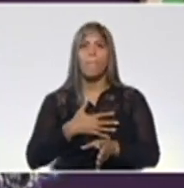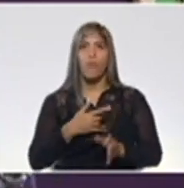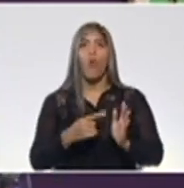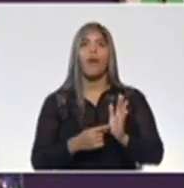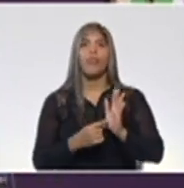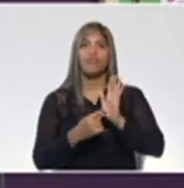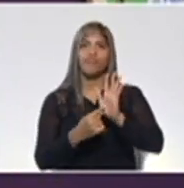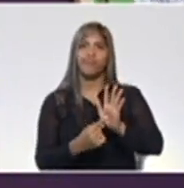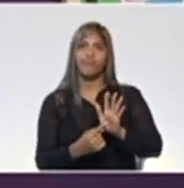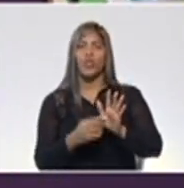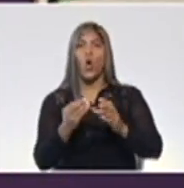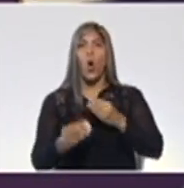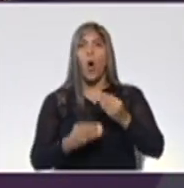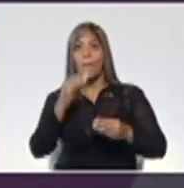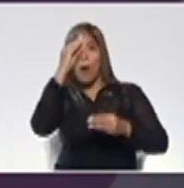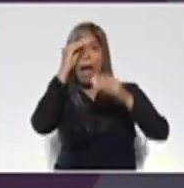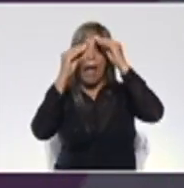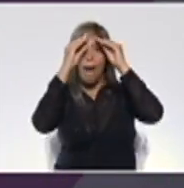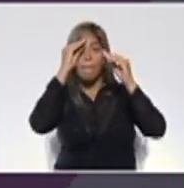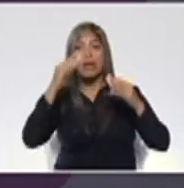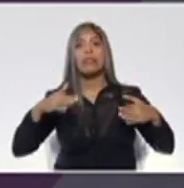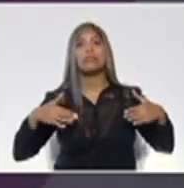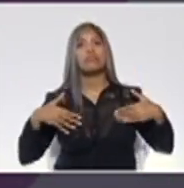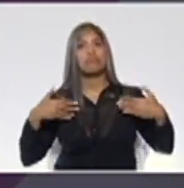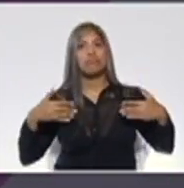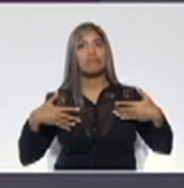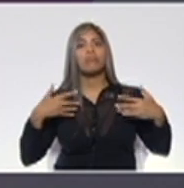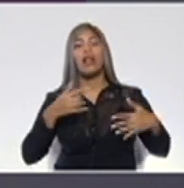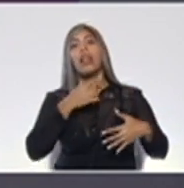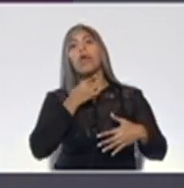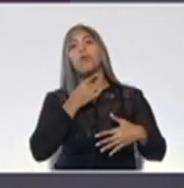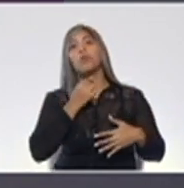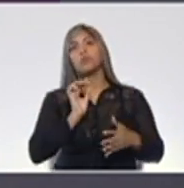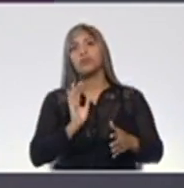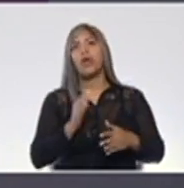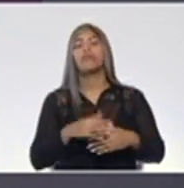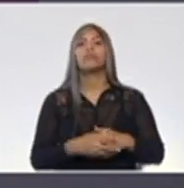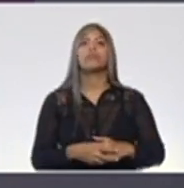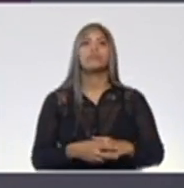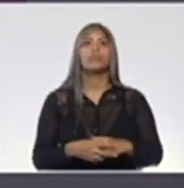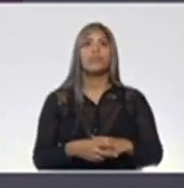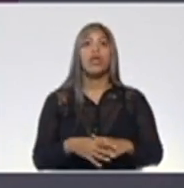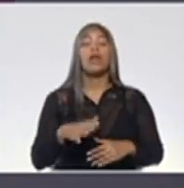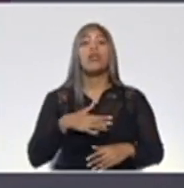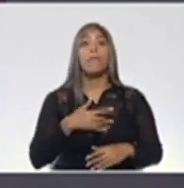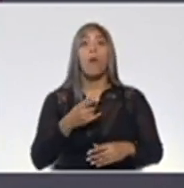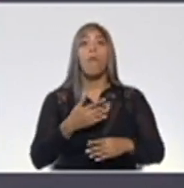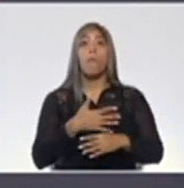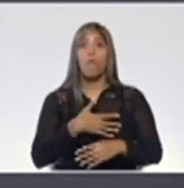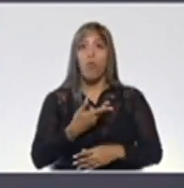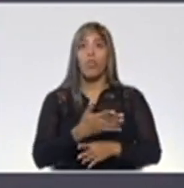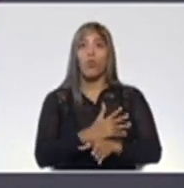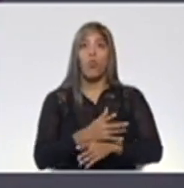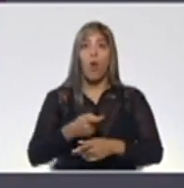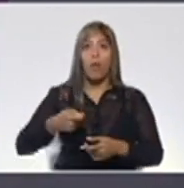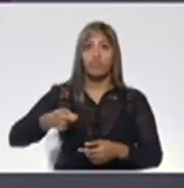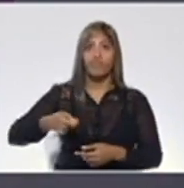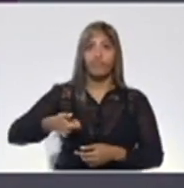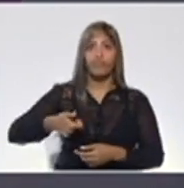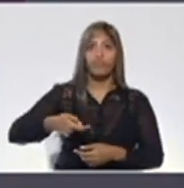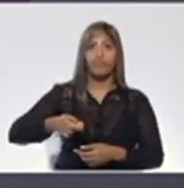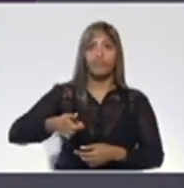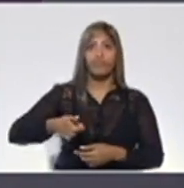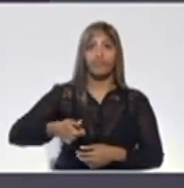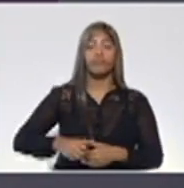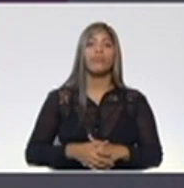el aprendiz va aprendiendo coordenadas cartesianas. También se puede jugar con metras.